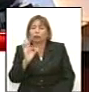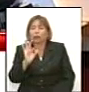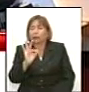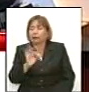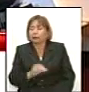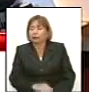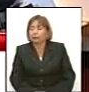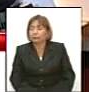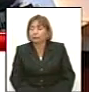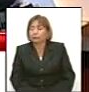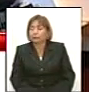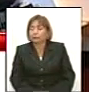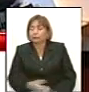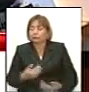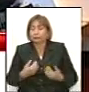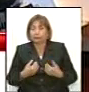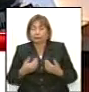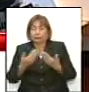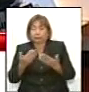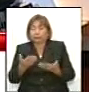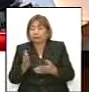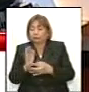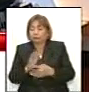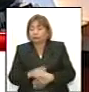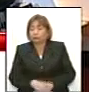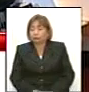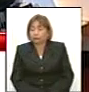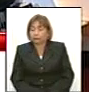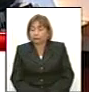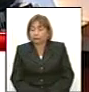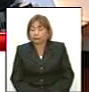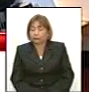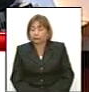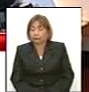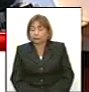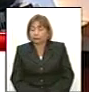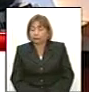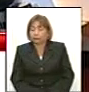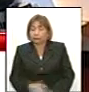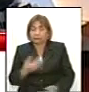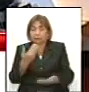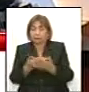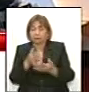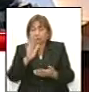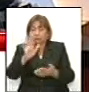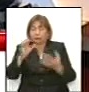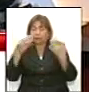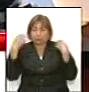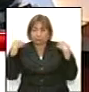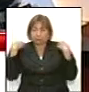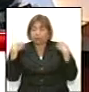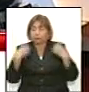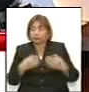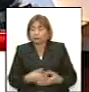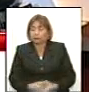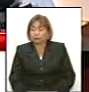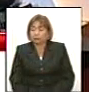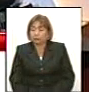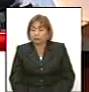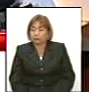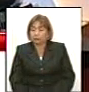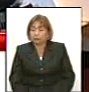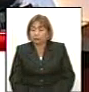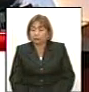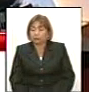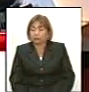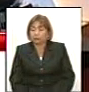009-2018. Pero con gusto yo, de Ministerio de Cultura, con gusto yo le hago llegar a su despacho el decreto correspondiente,